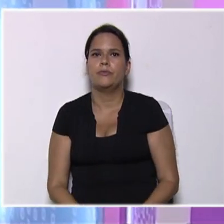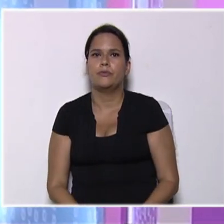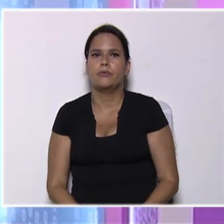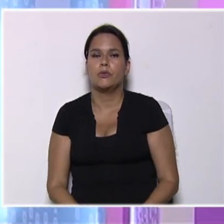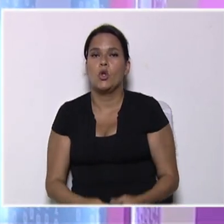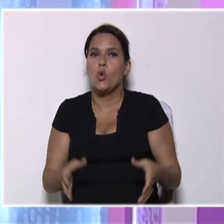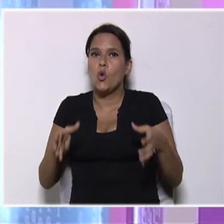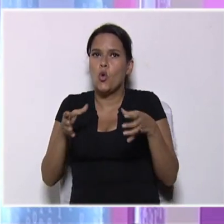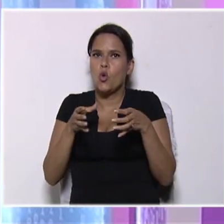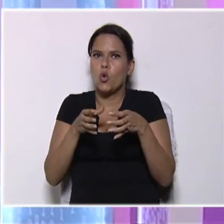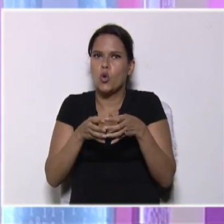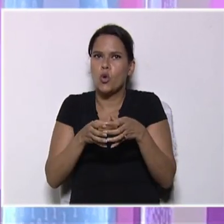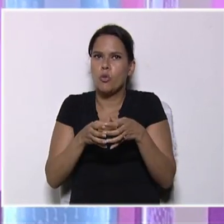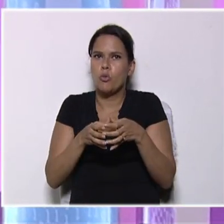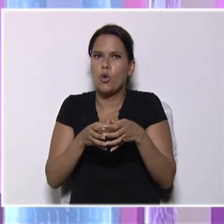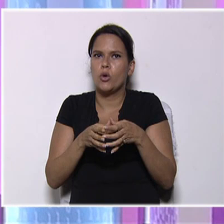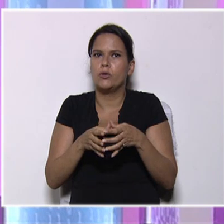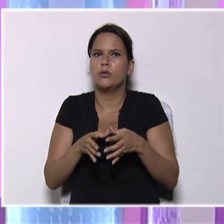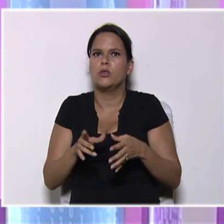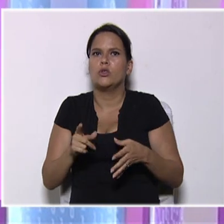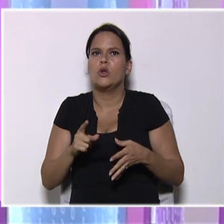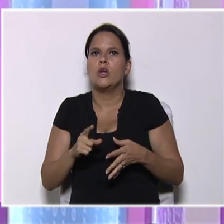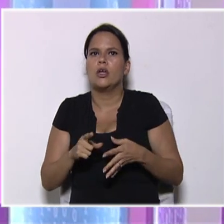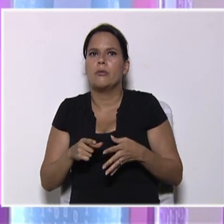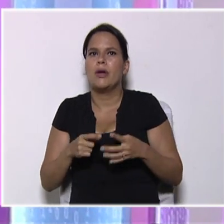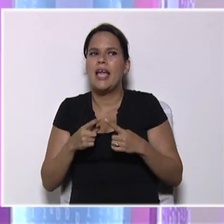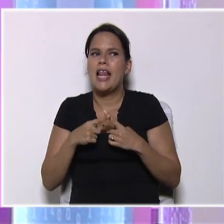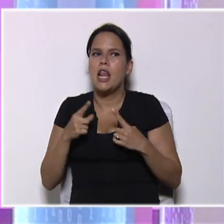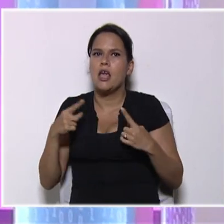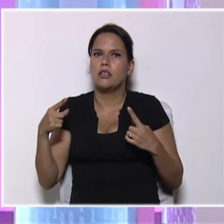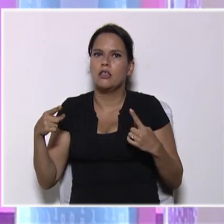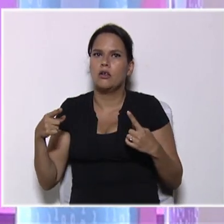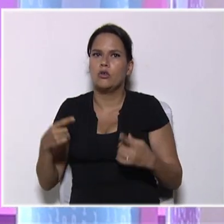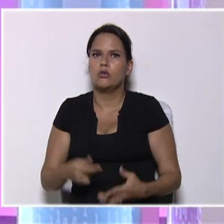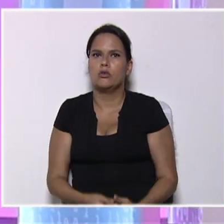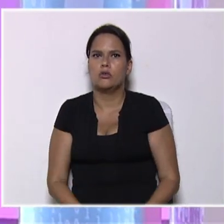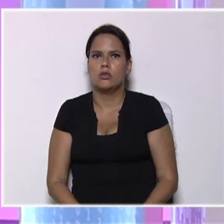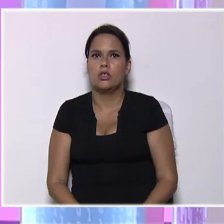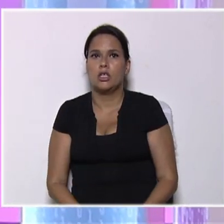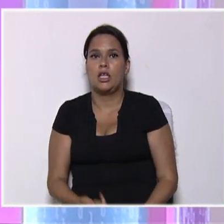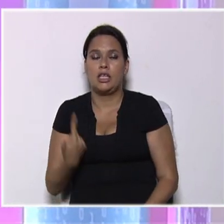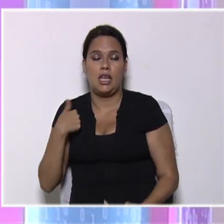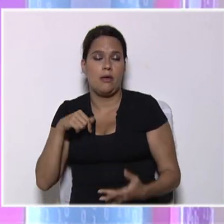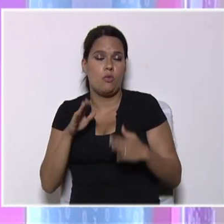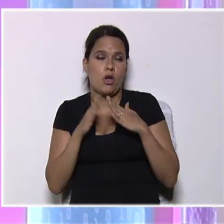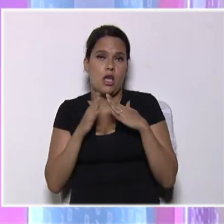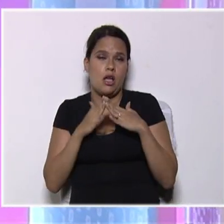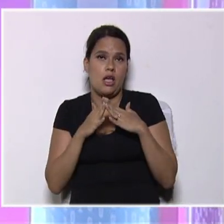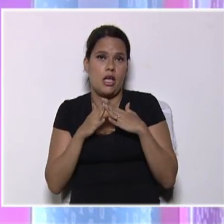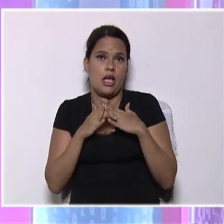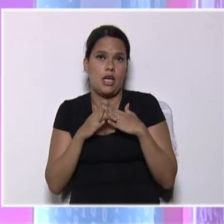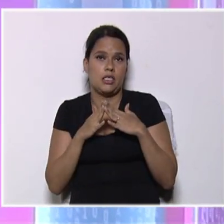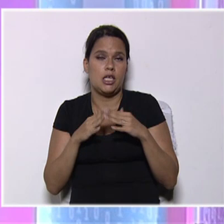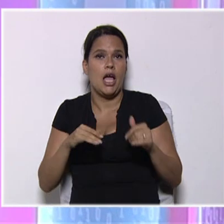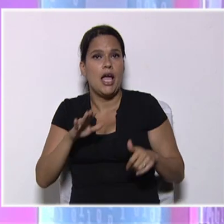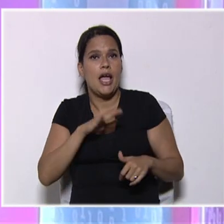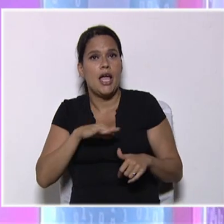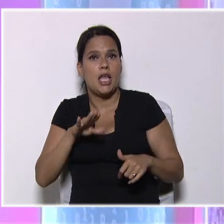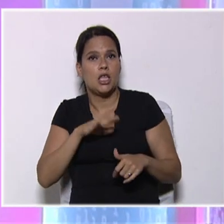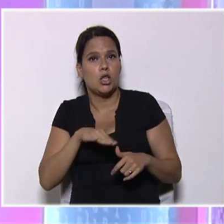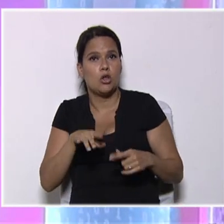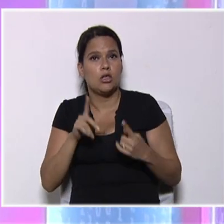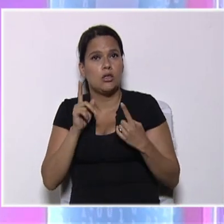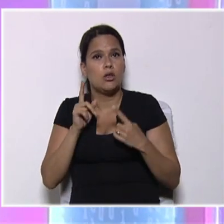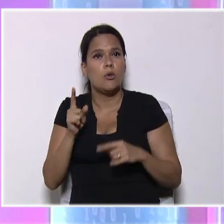Un grupo de estos dispositivos son los equipos eléctricos y electrónicos con los que contamos en nuestros hogares, en donde su principio